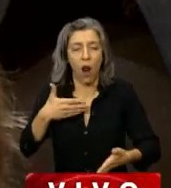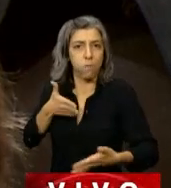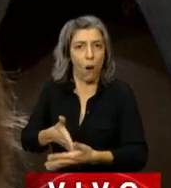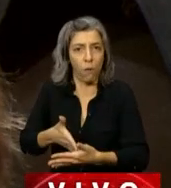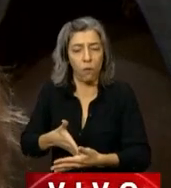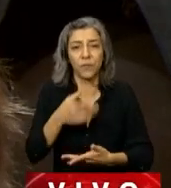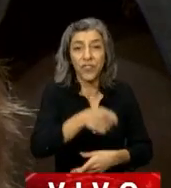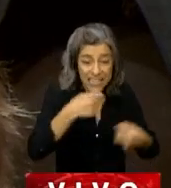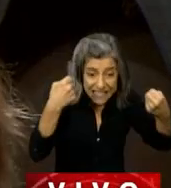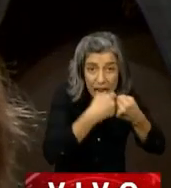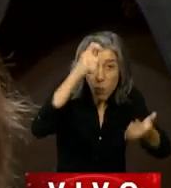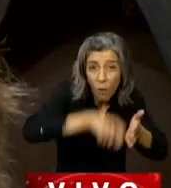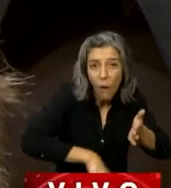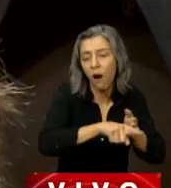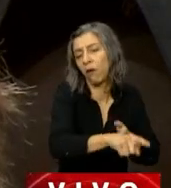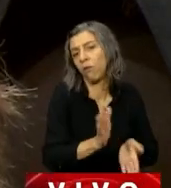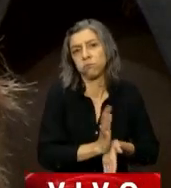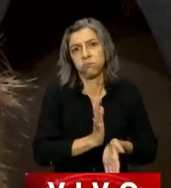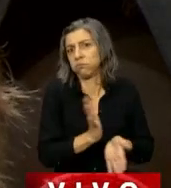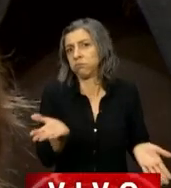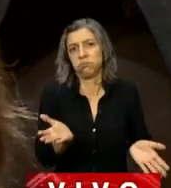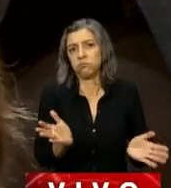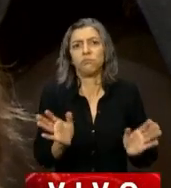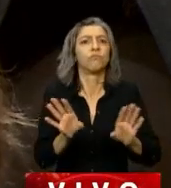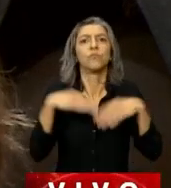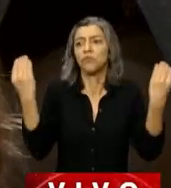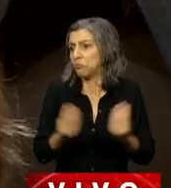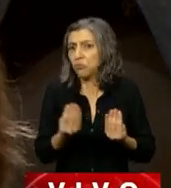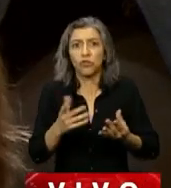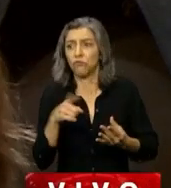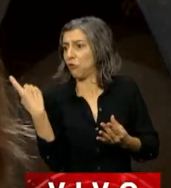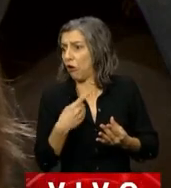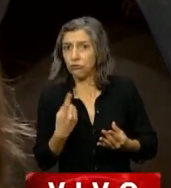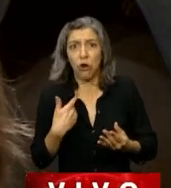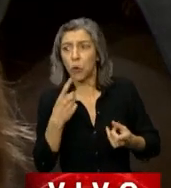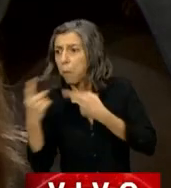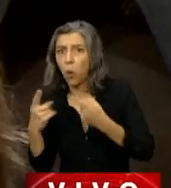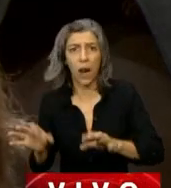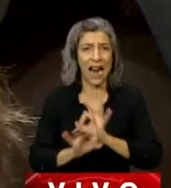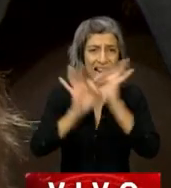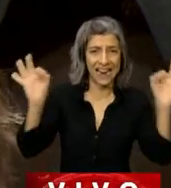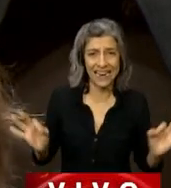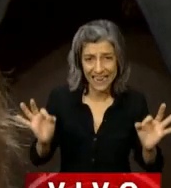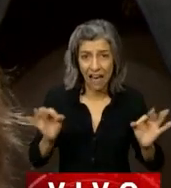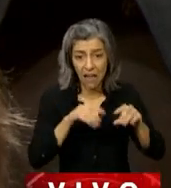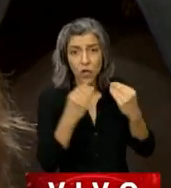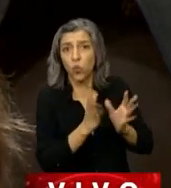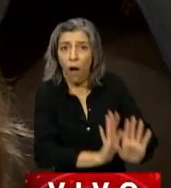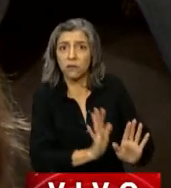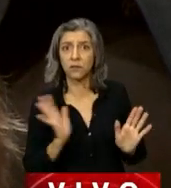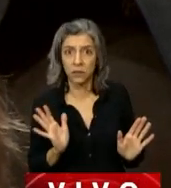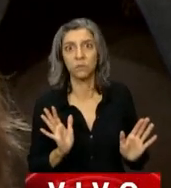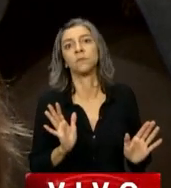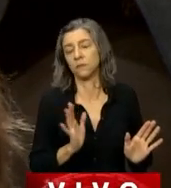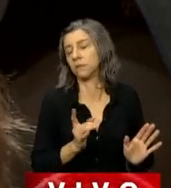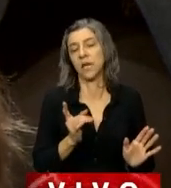inconcebible este acuerdo, que no contempla ni a la totalidad de los actores ni a los verdaderos perjudicados, como también es inconcebible